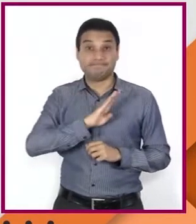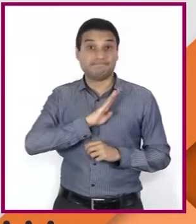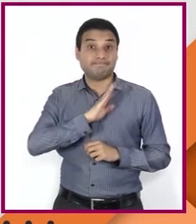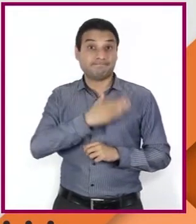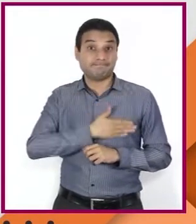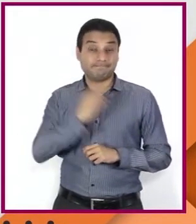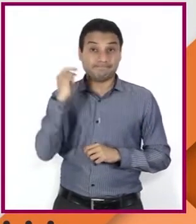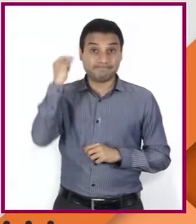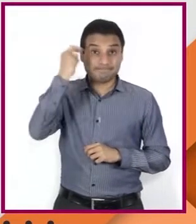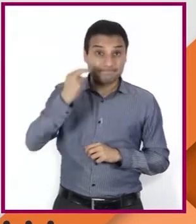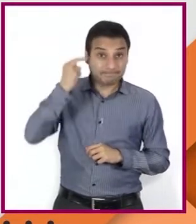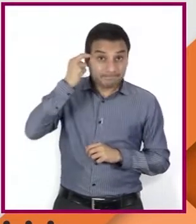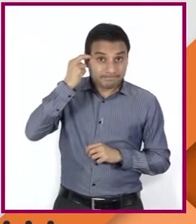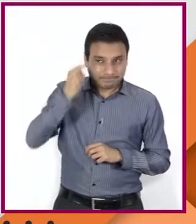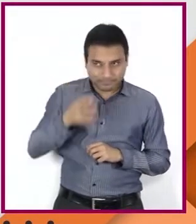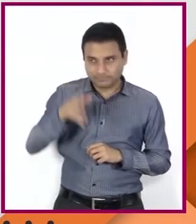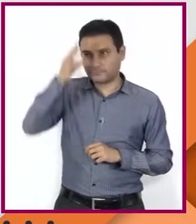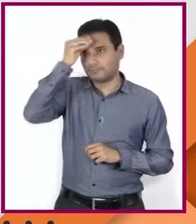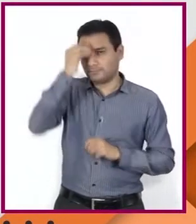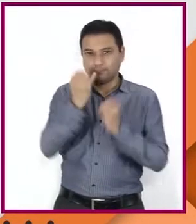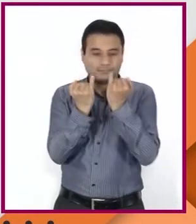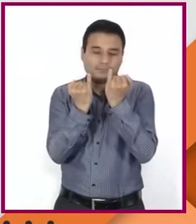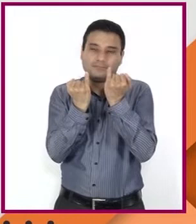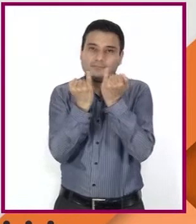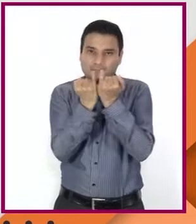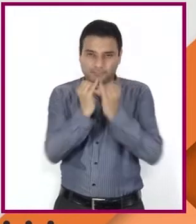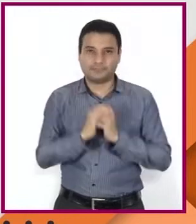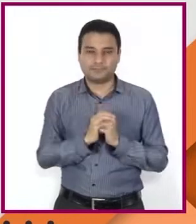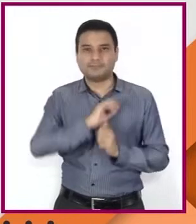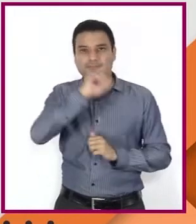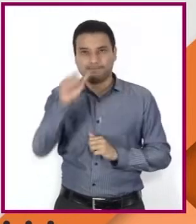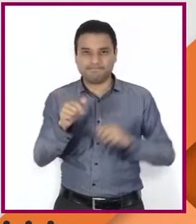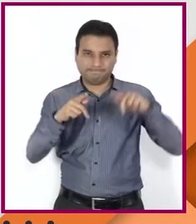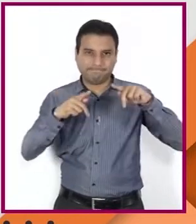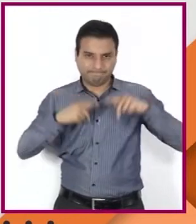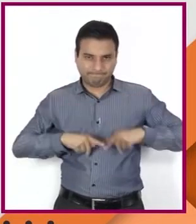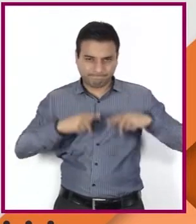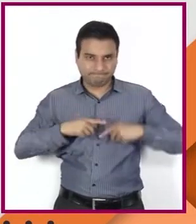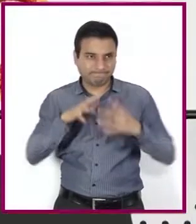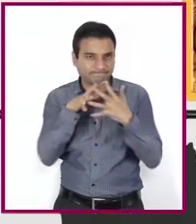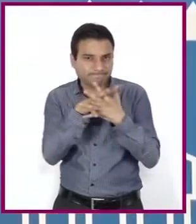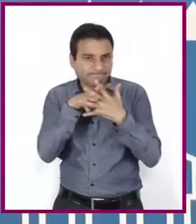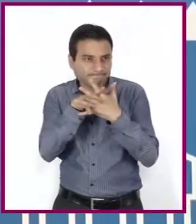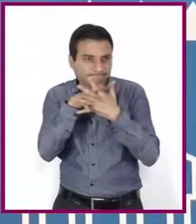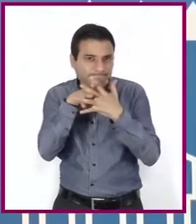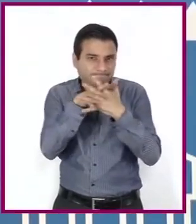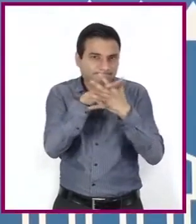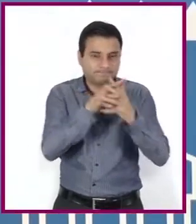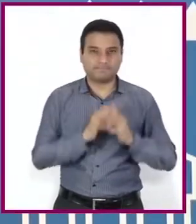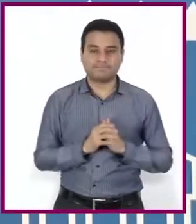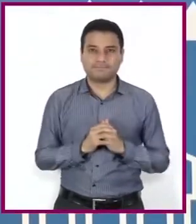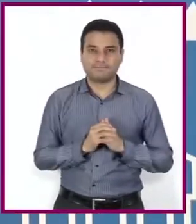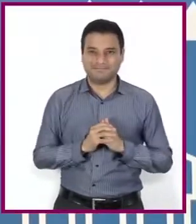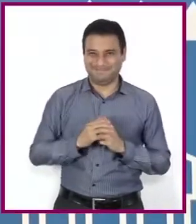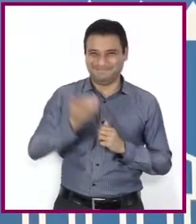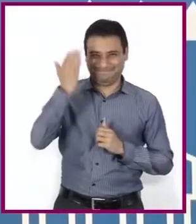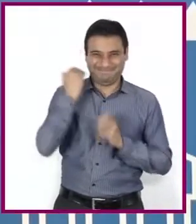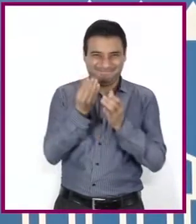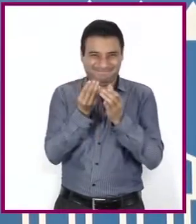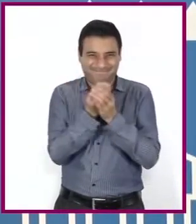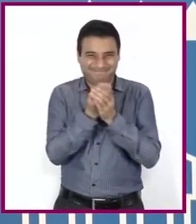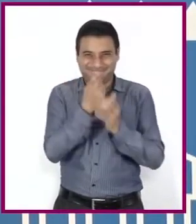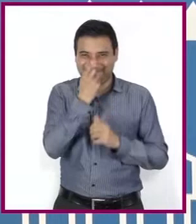Castilla y Aragón la empezaron a utilizar para avanzar en el proceso de la Reconquista. Como se mencionó en la sesión anterior,